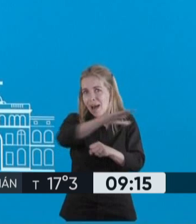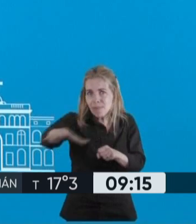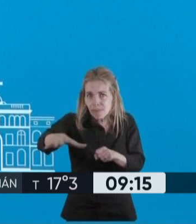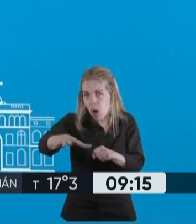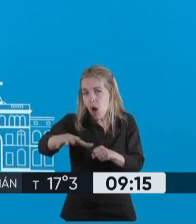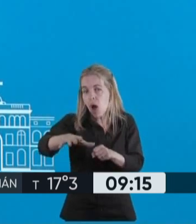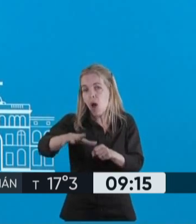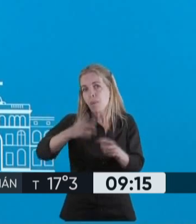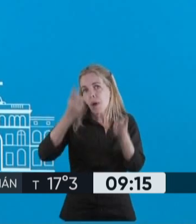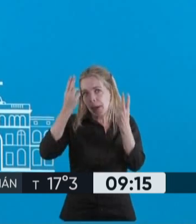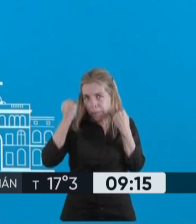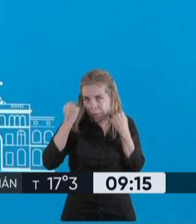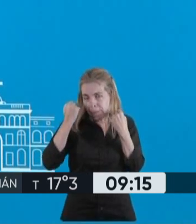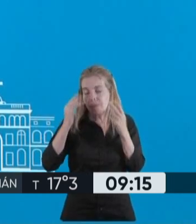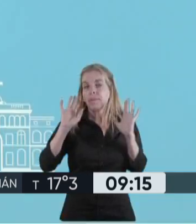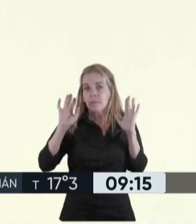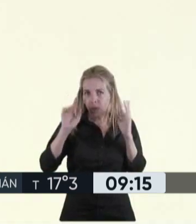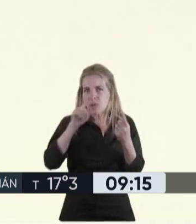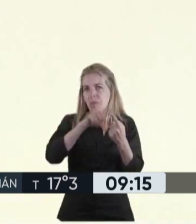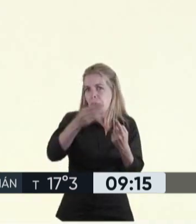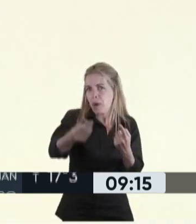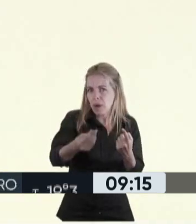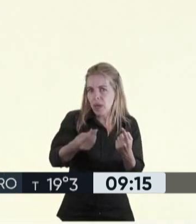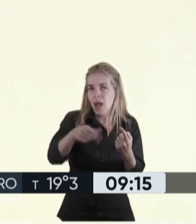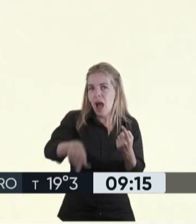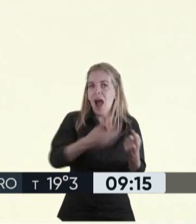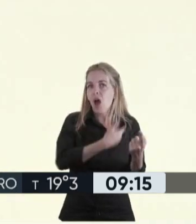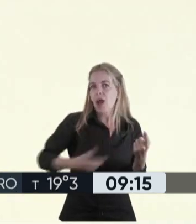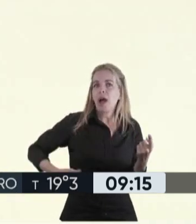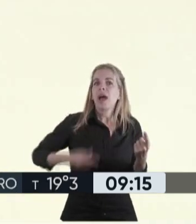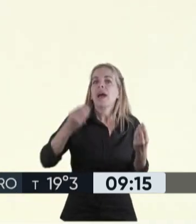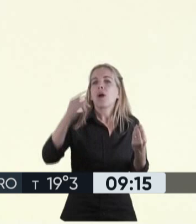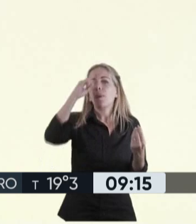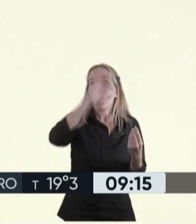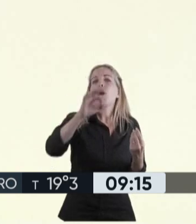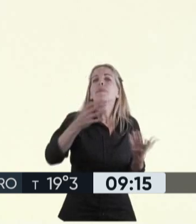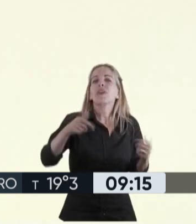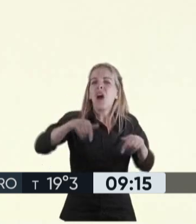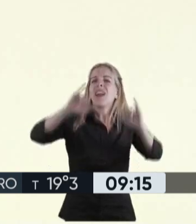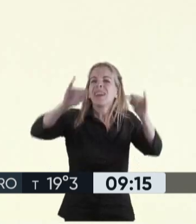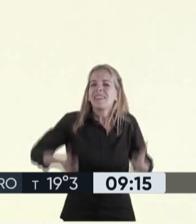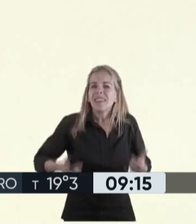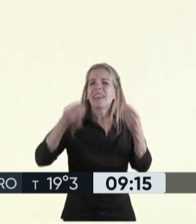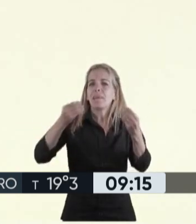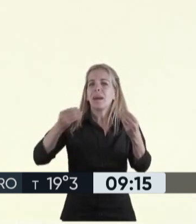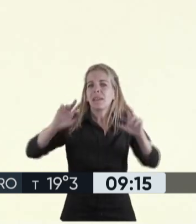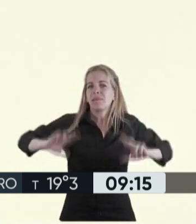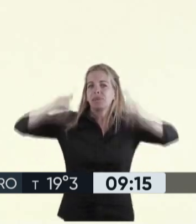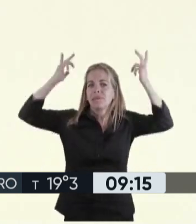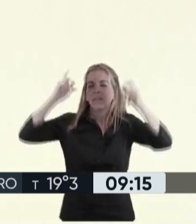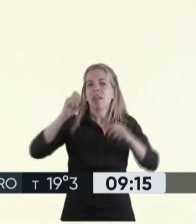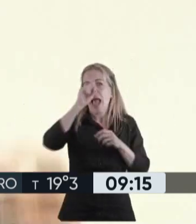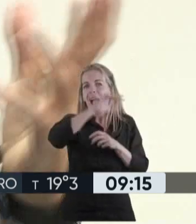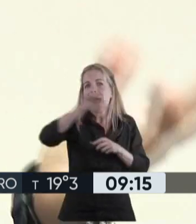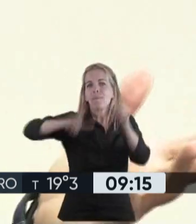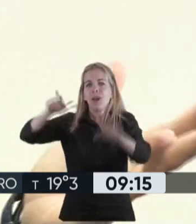magnitud. Quería consultarle qué lectura hace el Gobierno acerca de esto, si esto se debe a algún condimento extra,